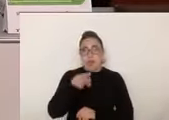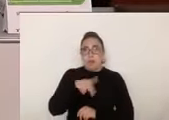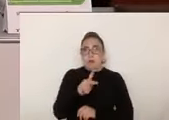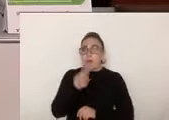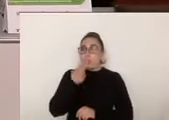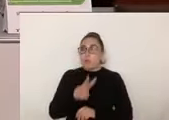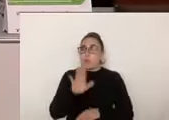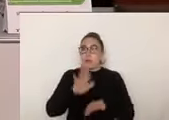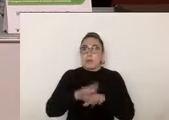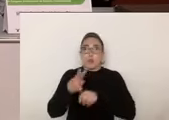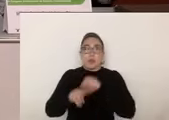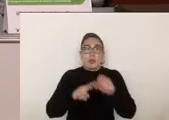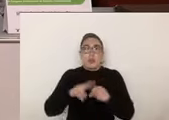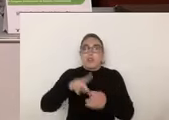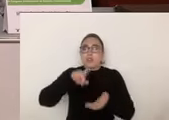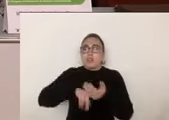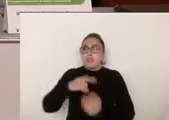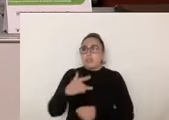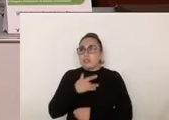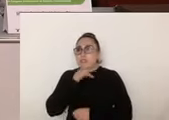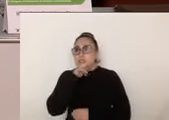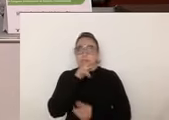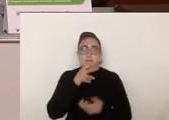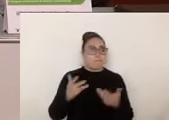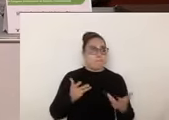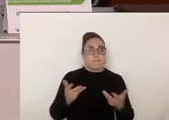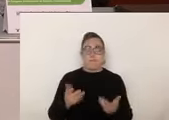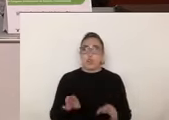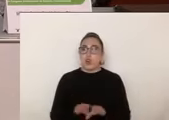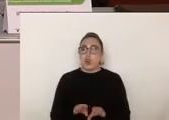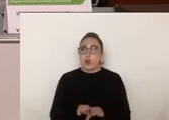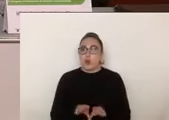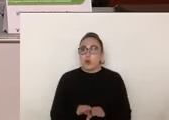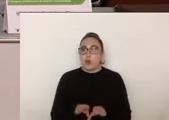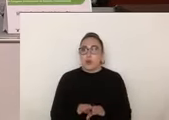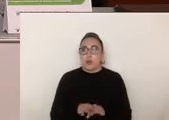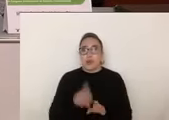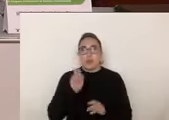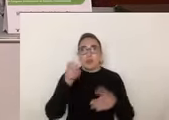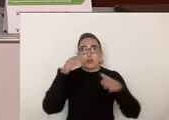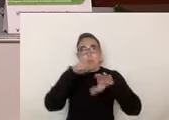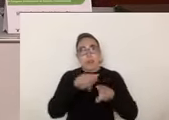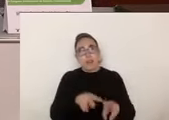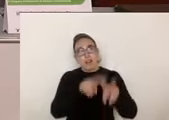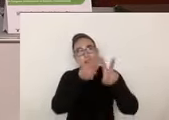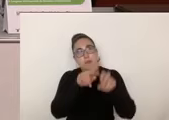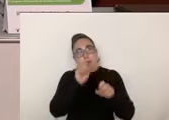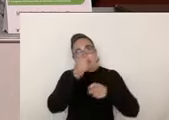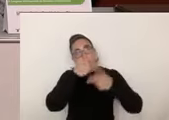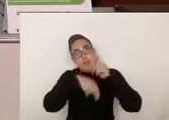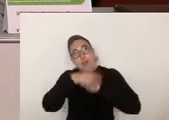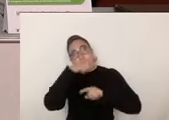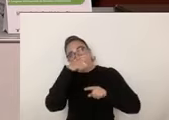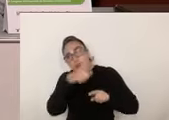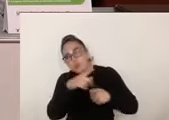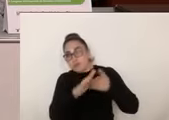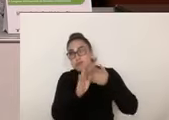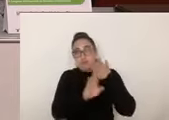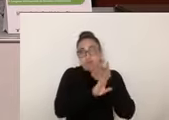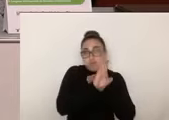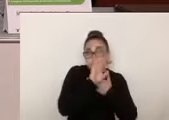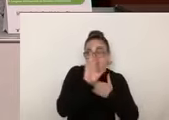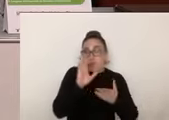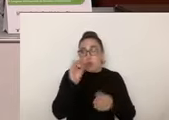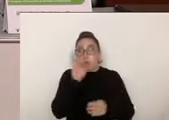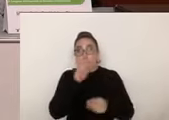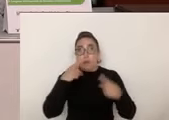es que tengan una preocupación genuina por la espiritualidad y que tendencialmente pues no sean personas que